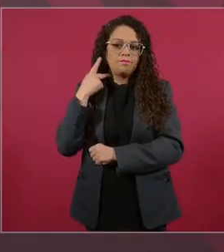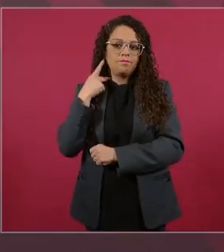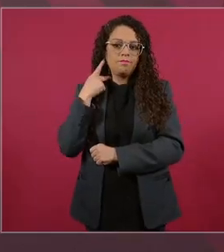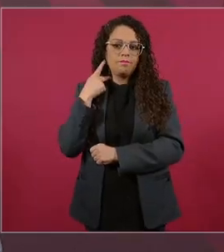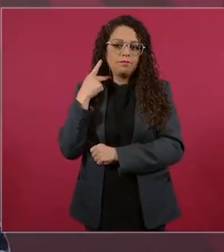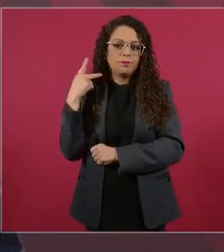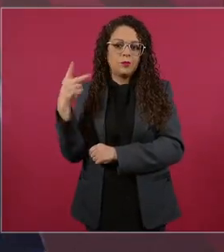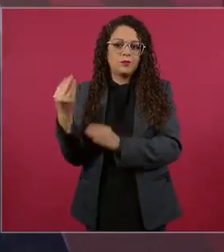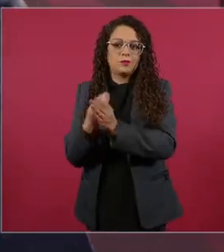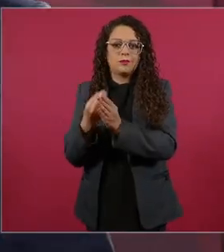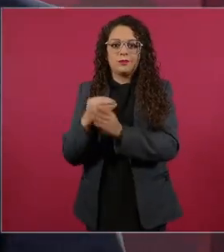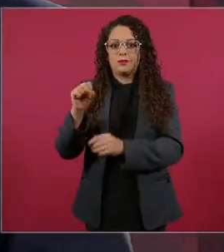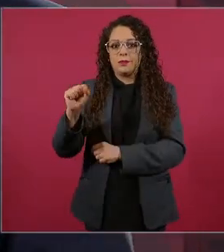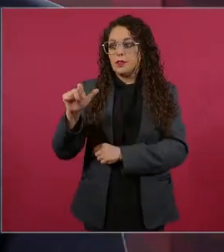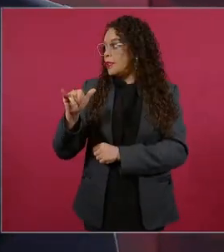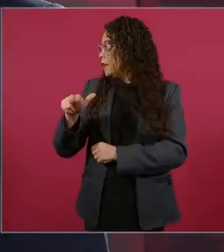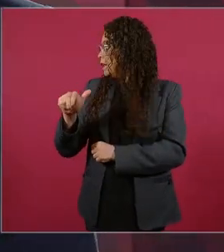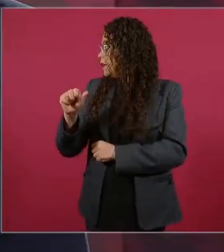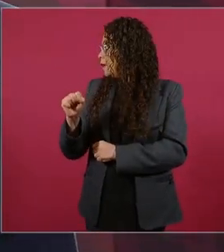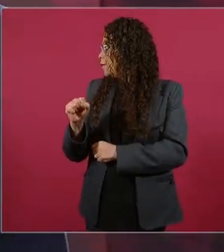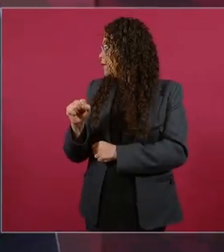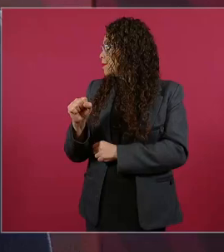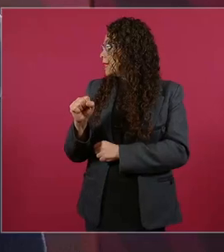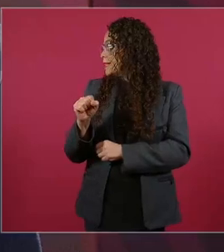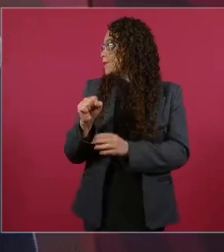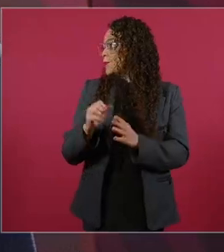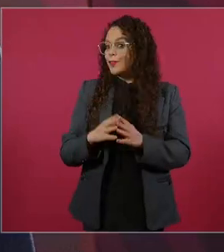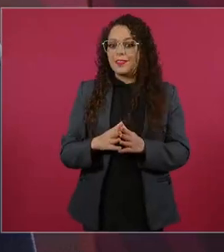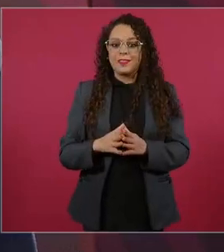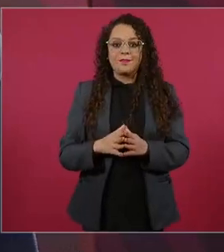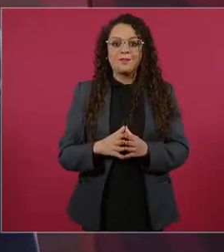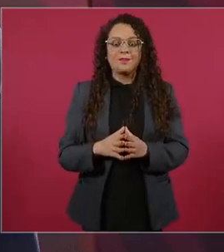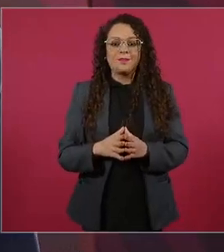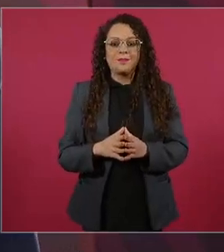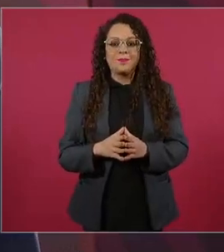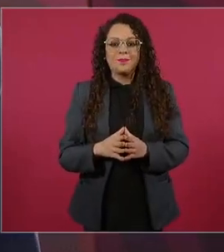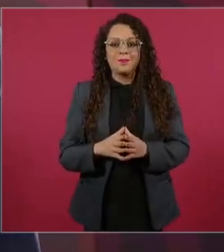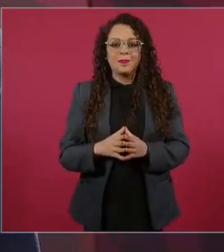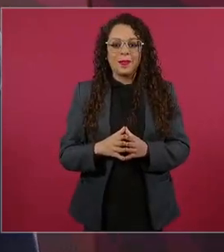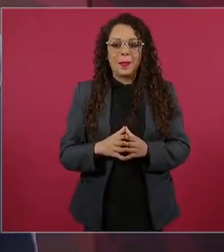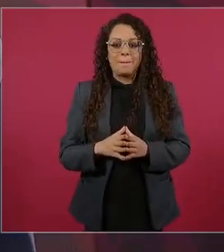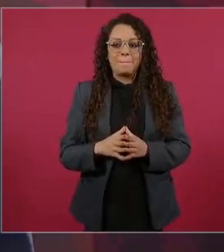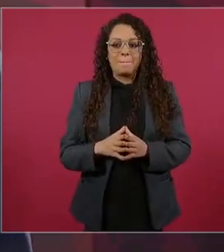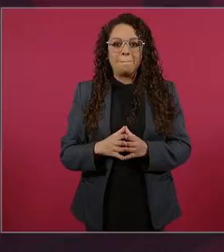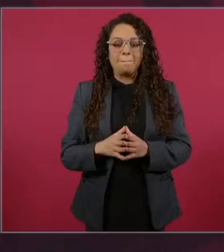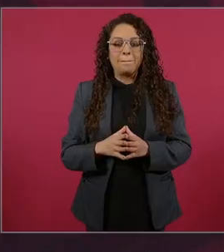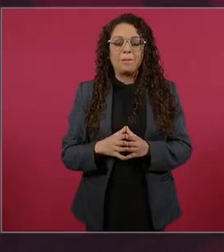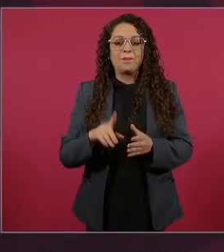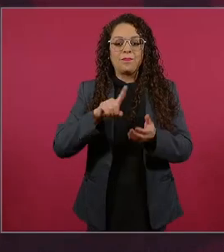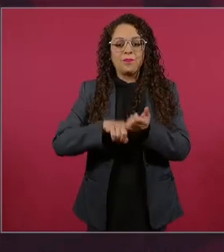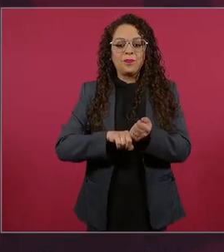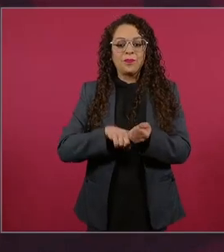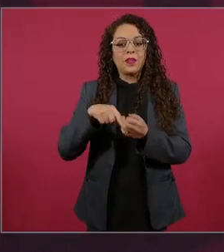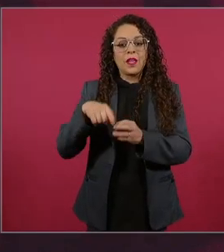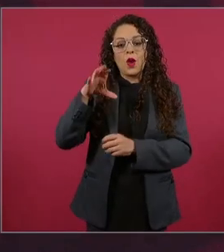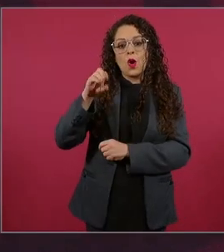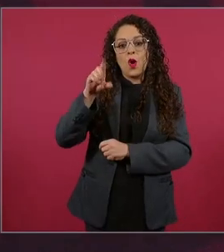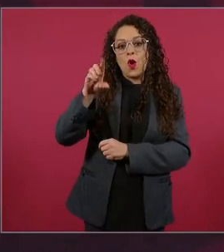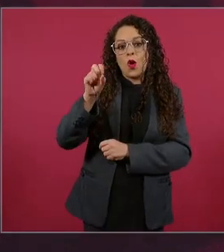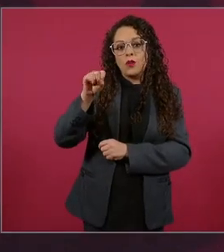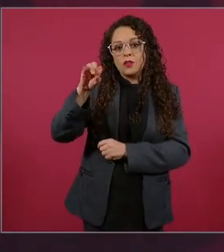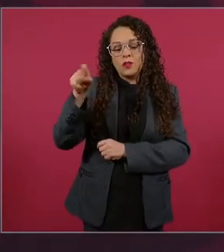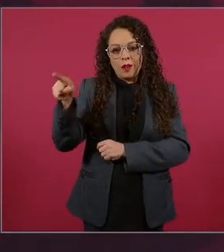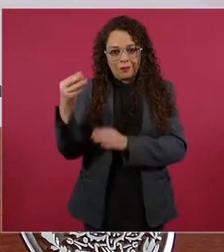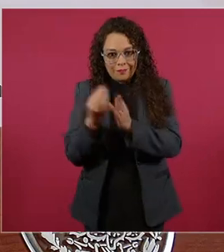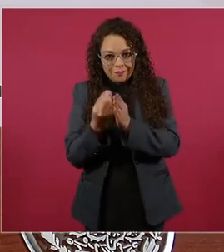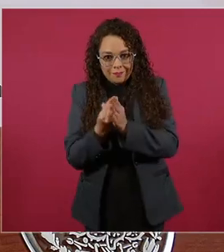sale un artículo diciendo que nosotros íbamos a utilizar el caso Colosio